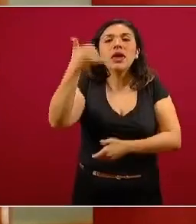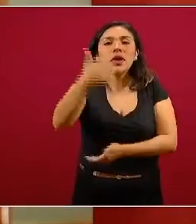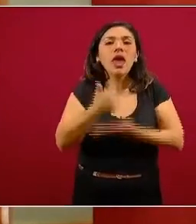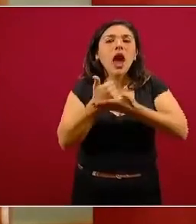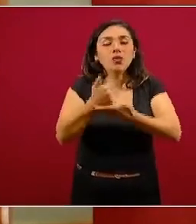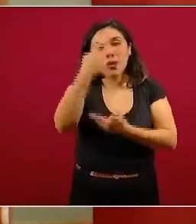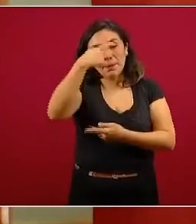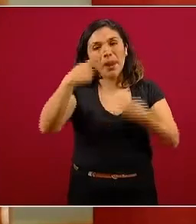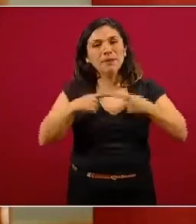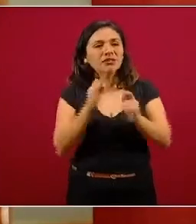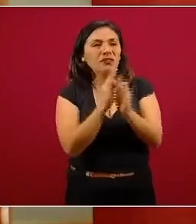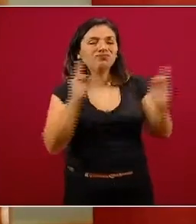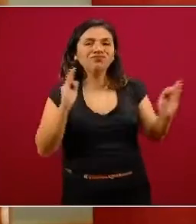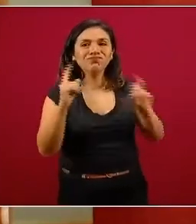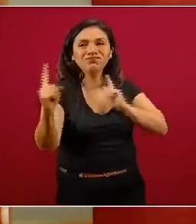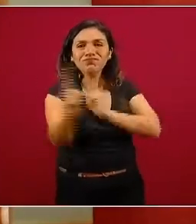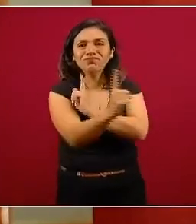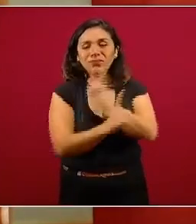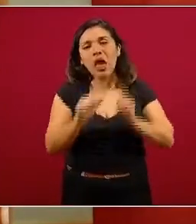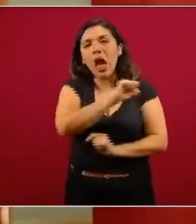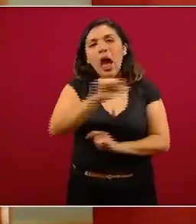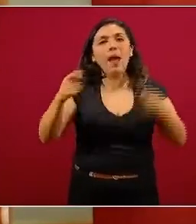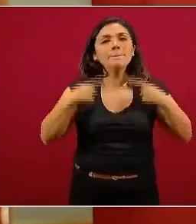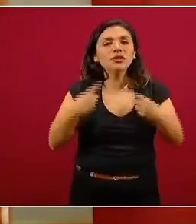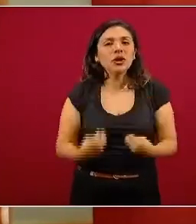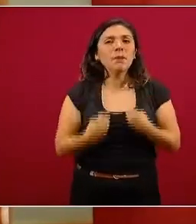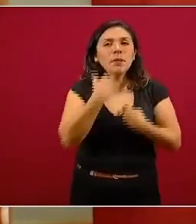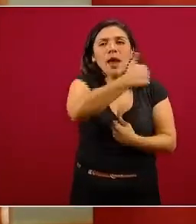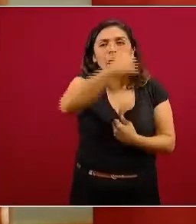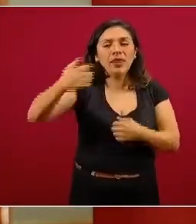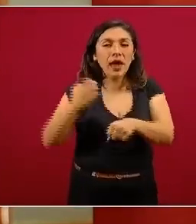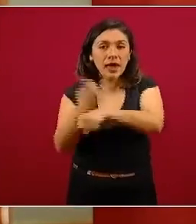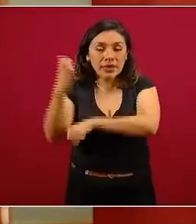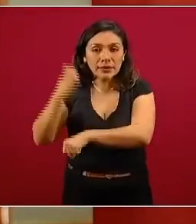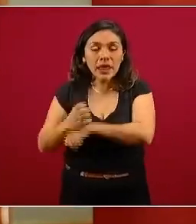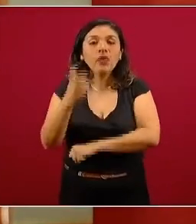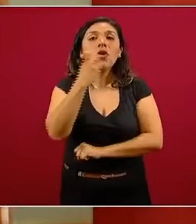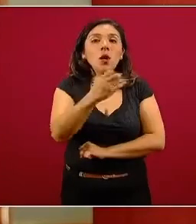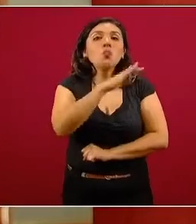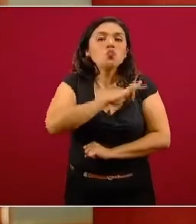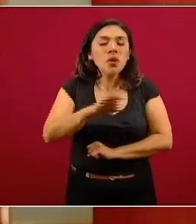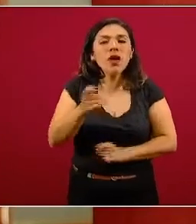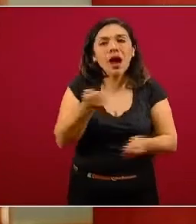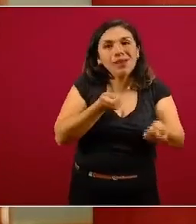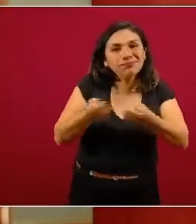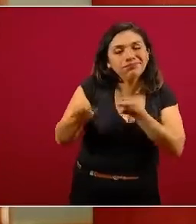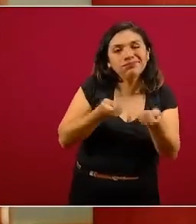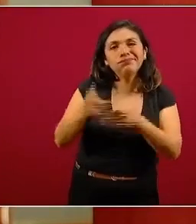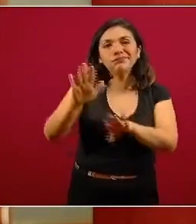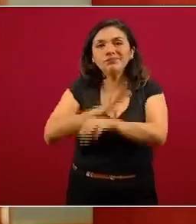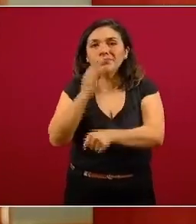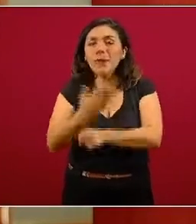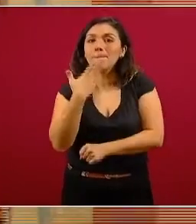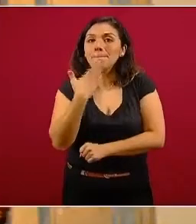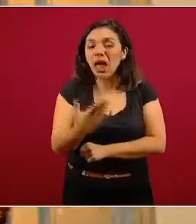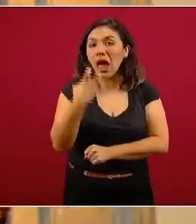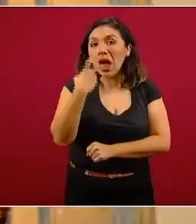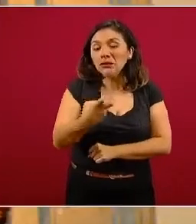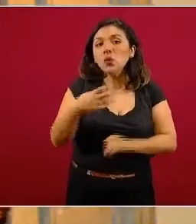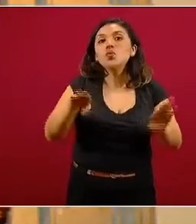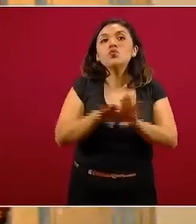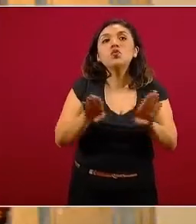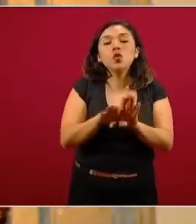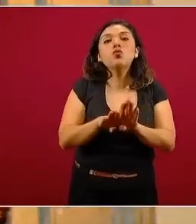favorecer la sana distancia entre las personas que residen en cada una de ellas, y así poder modular de manera adecuada